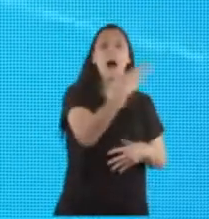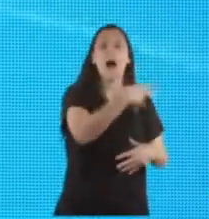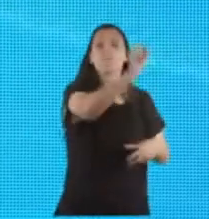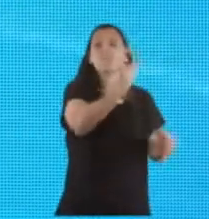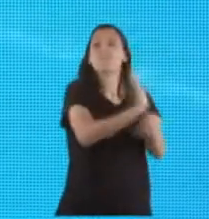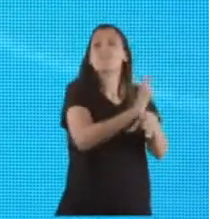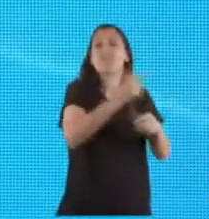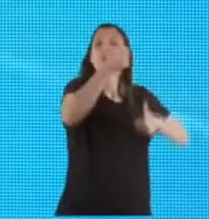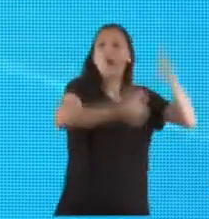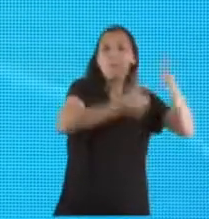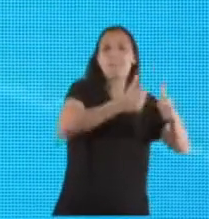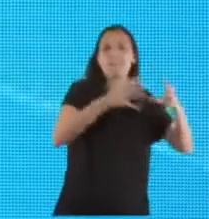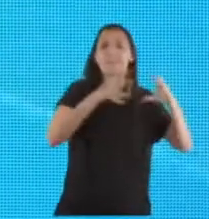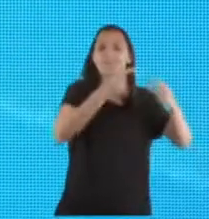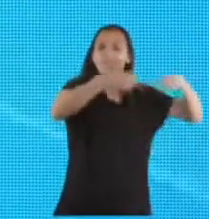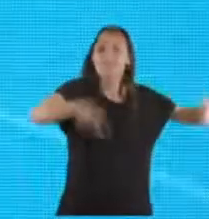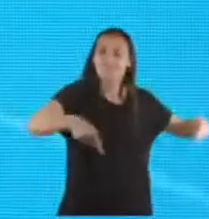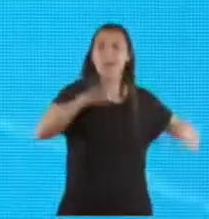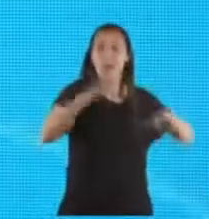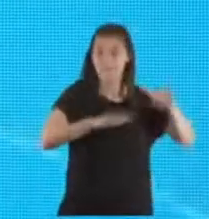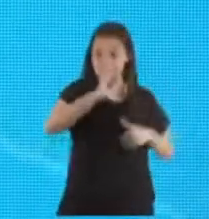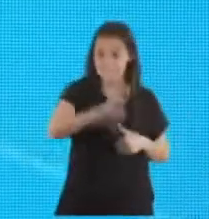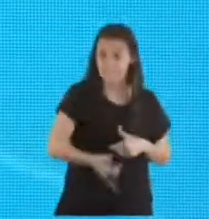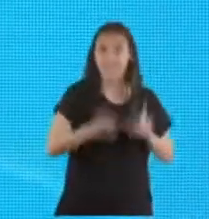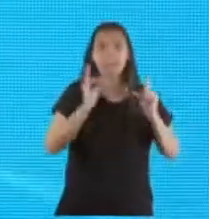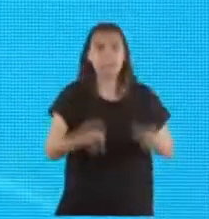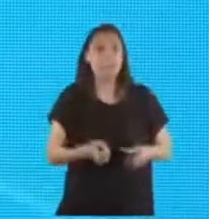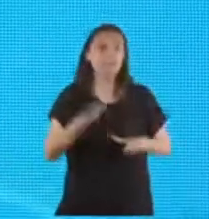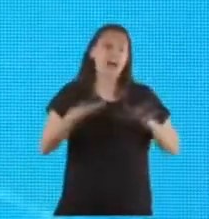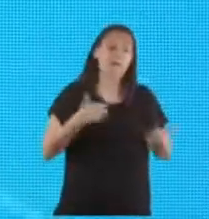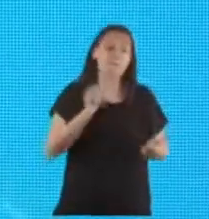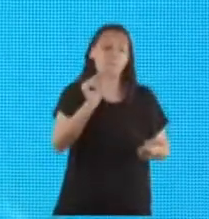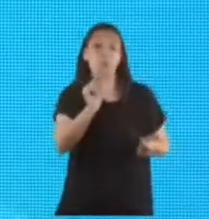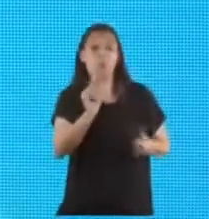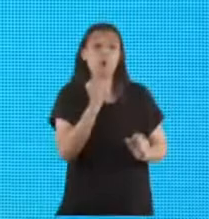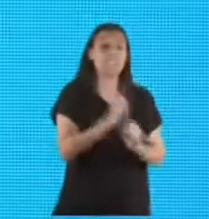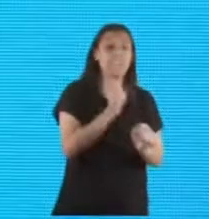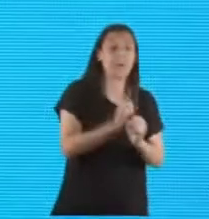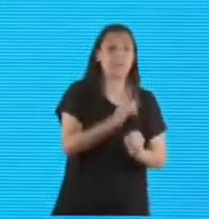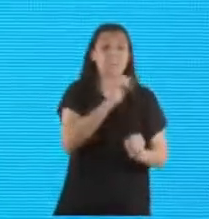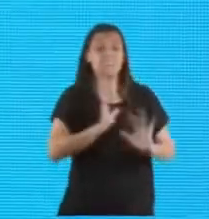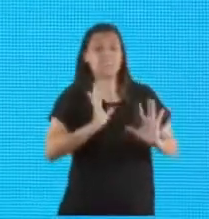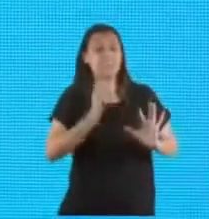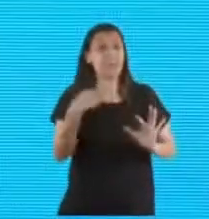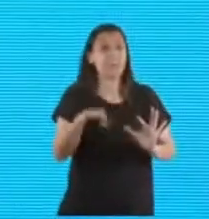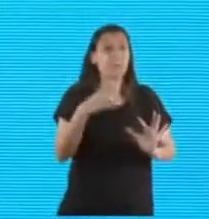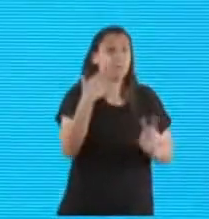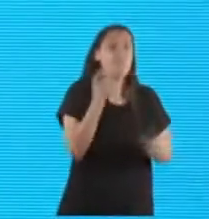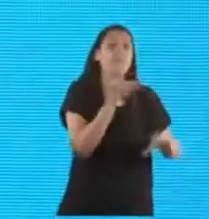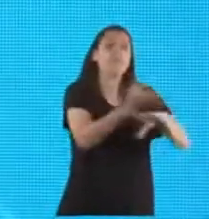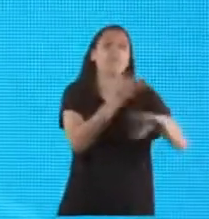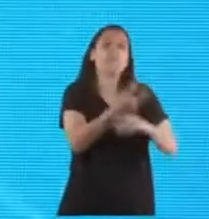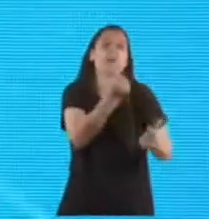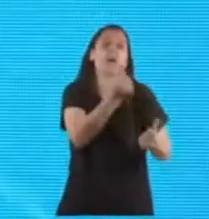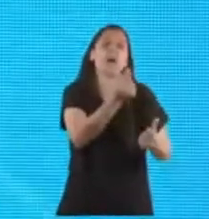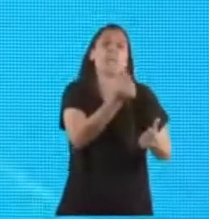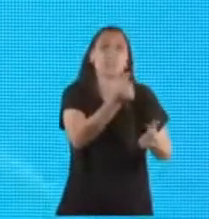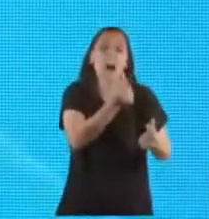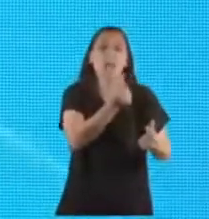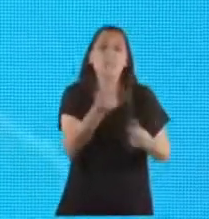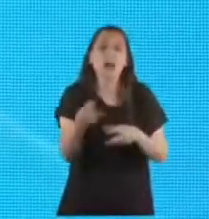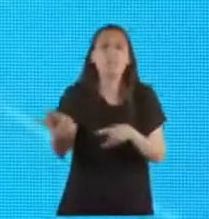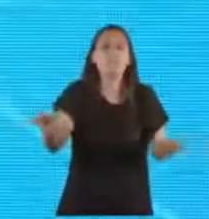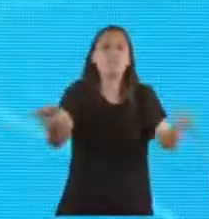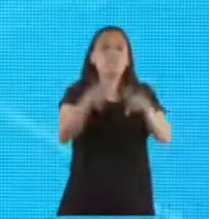competencia, o se ponen en la tarea antipática de tener que juntar la plata muchas veces para el transporte de los